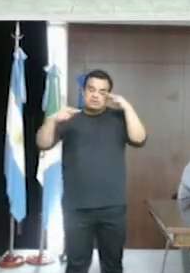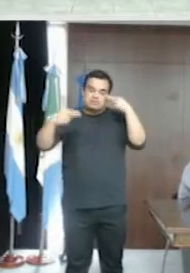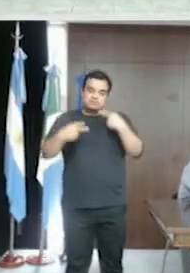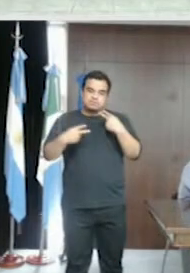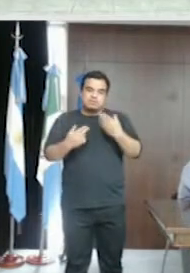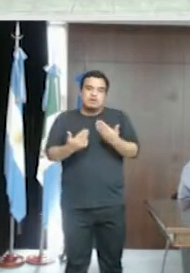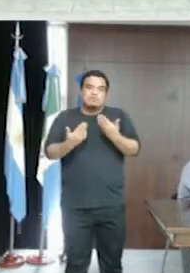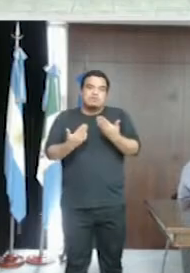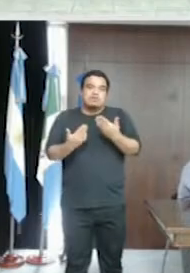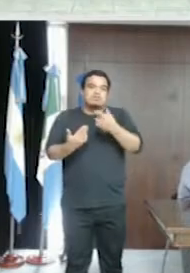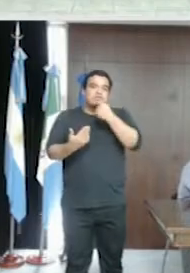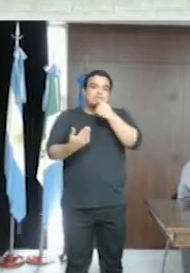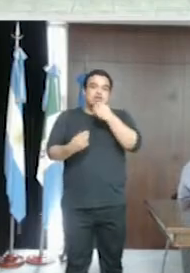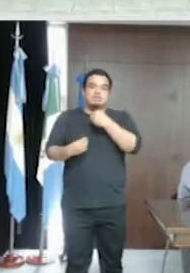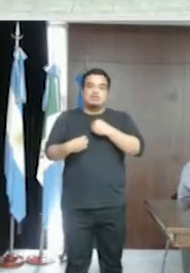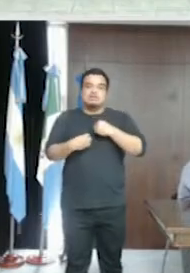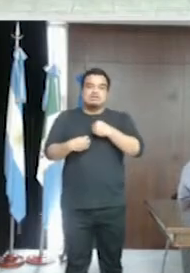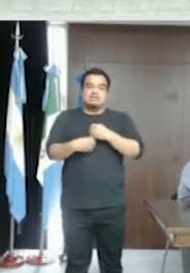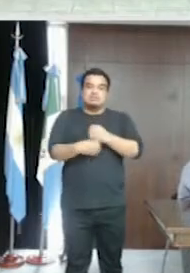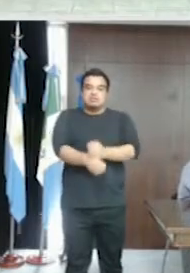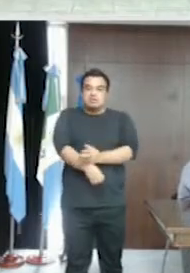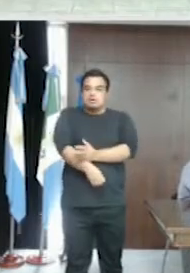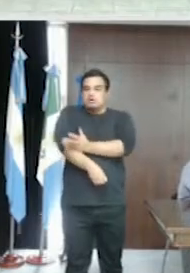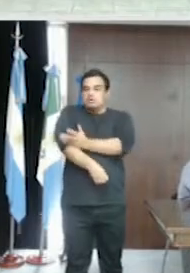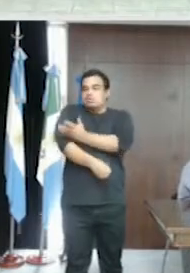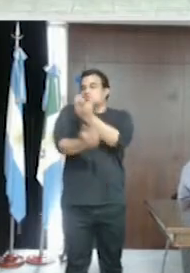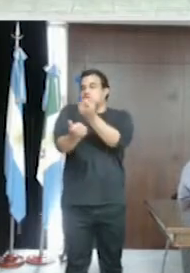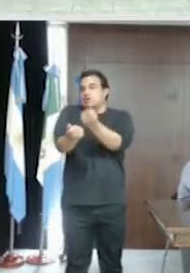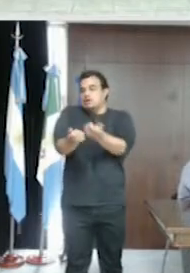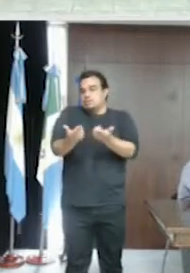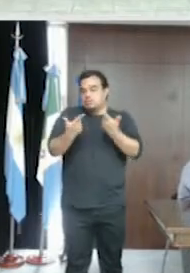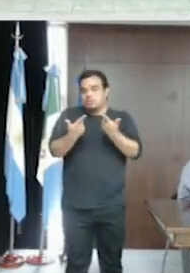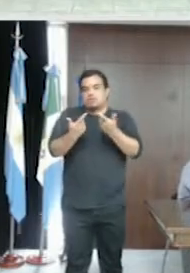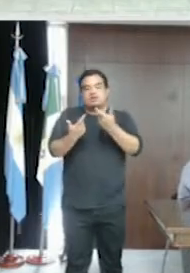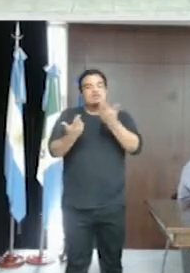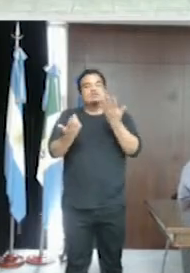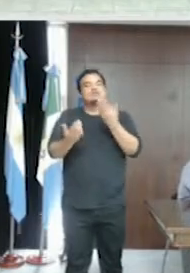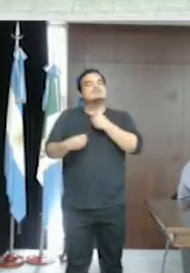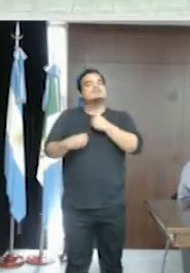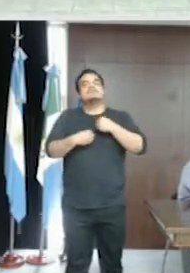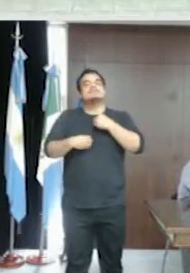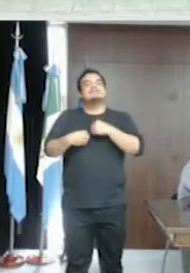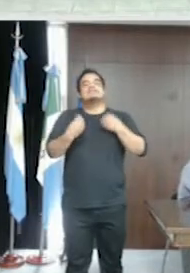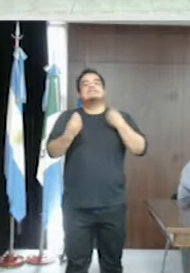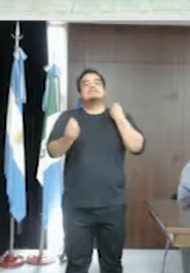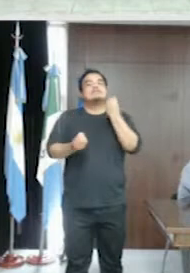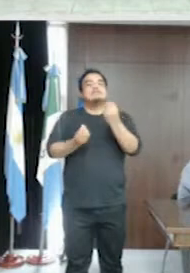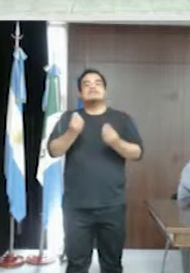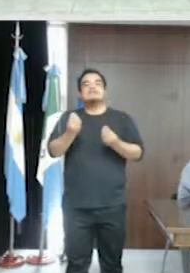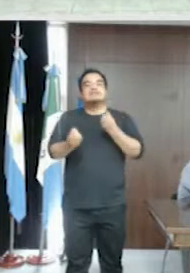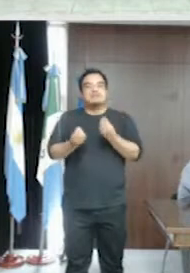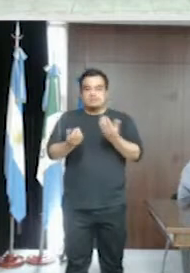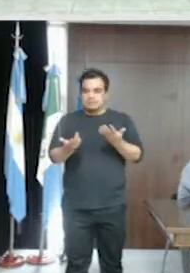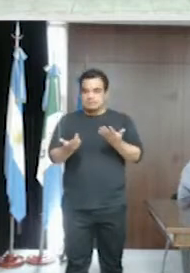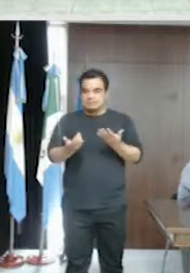identificar nuestras emociones, qué sentimos ante diferentes acciones de las personas, qué sentimos ante lo que nosotros